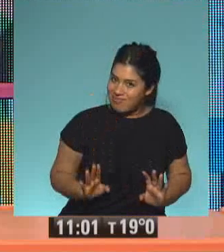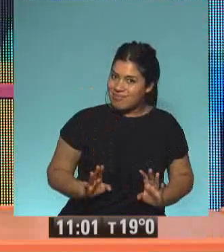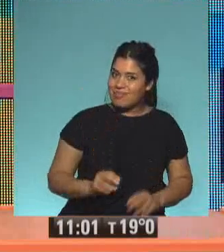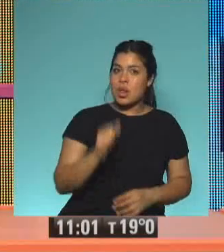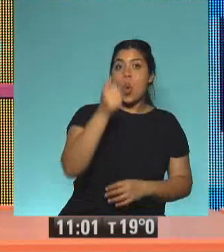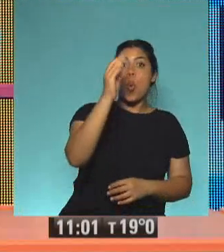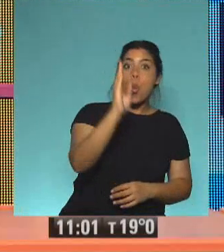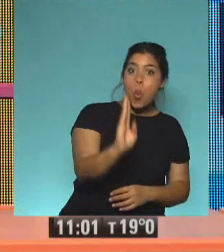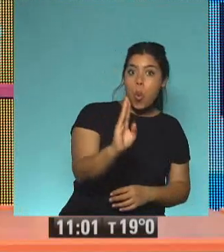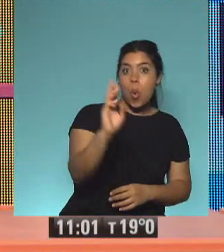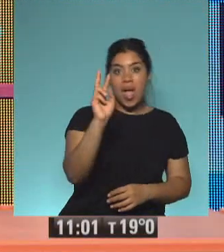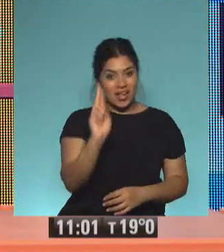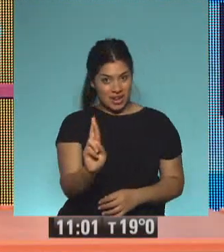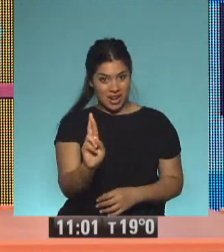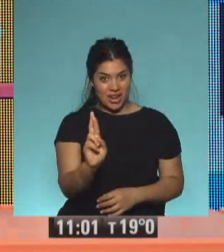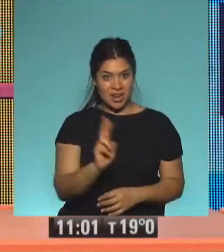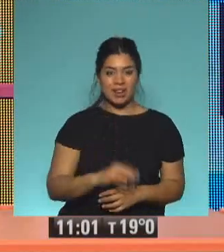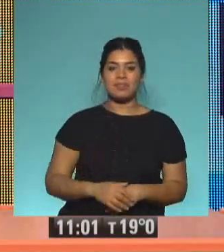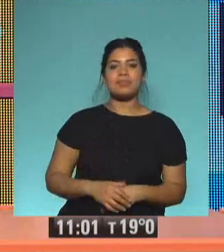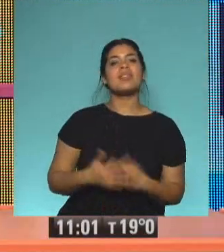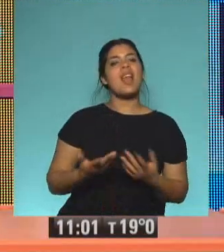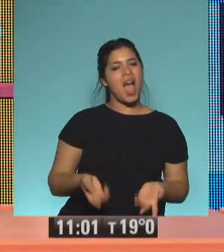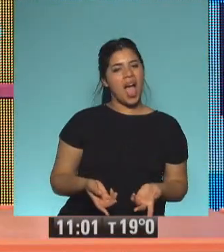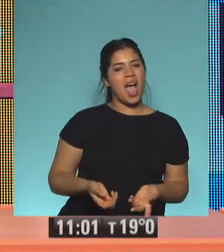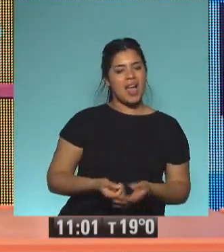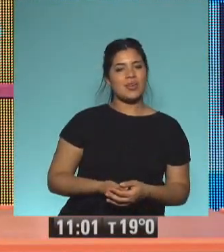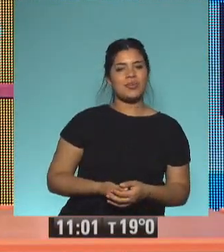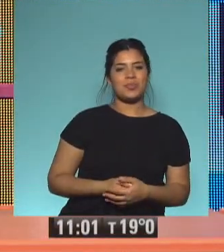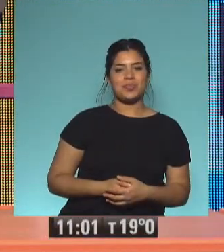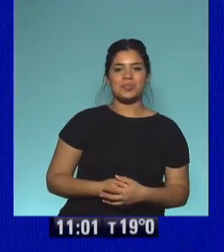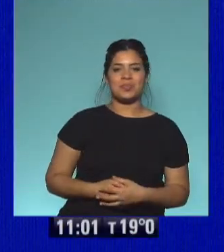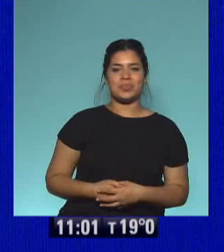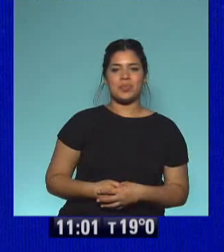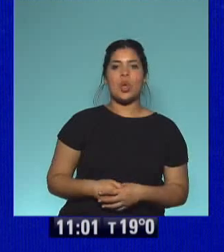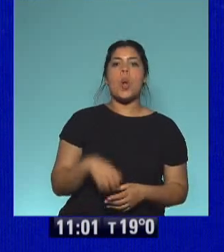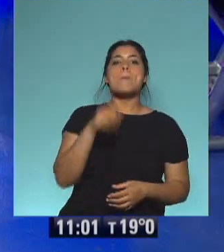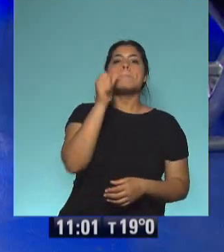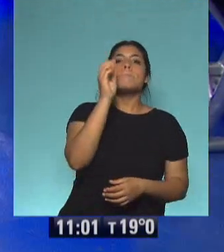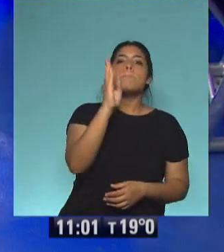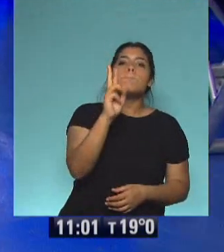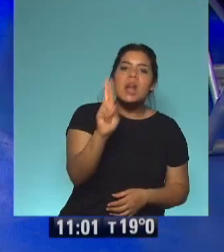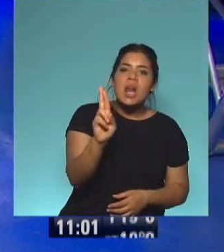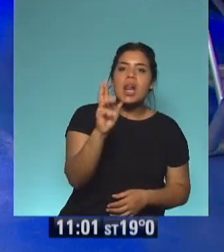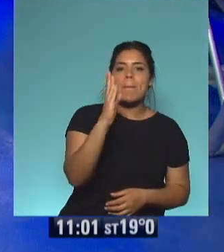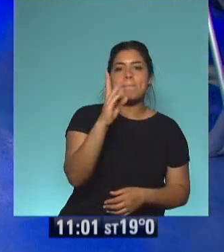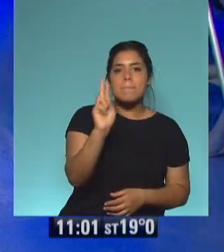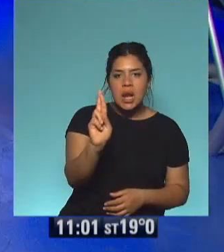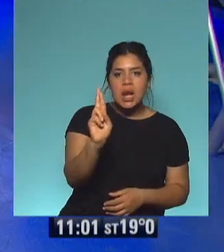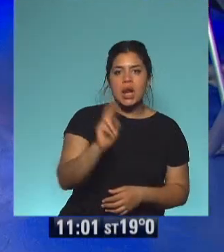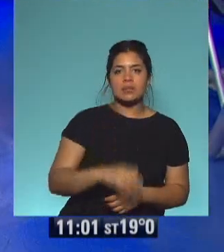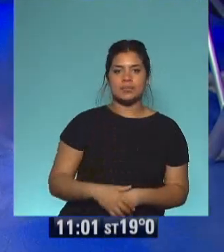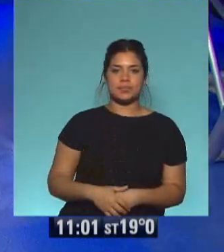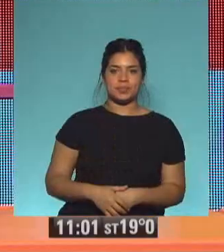con BR. BR. ¿Sí? Y también brisa también. Ah, pero eso hace brr. Claro, brr. Sí. Brr. Así hace.